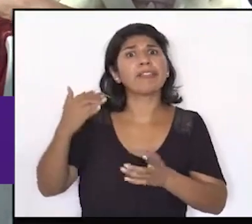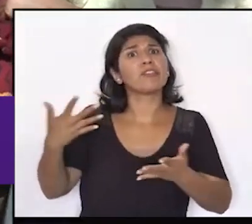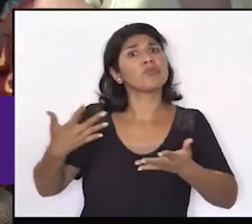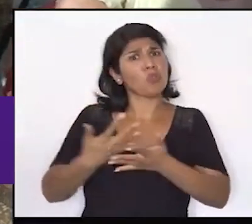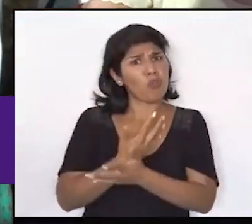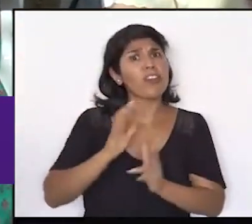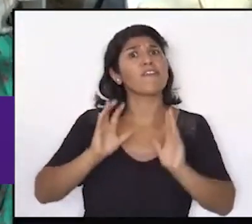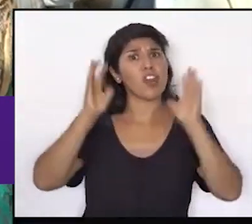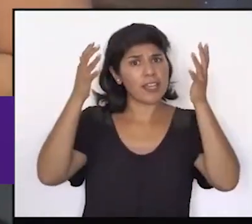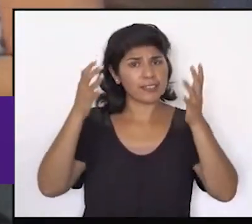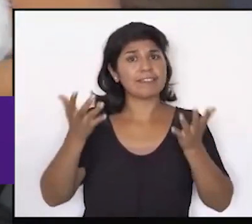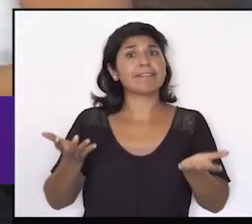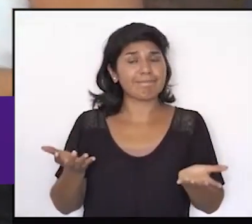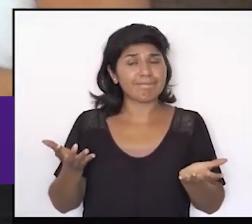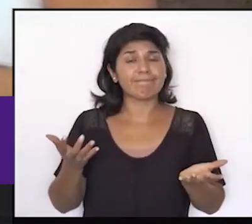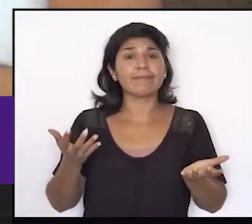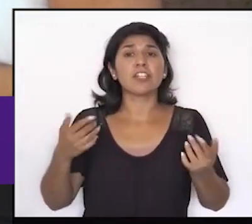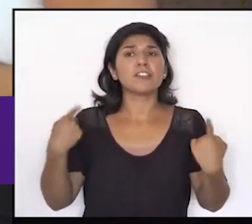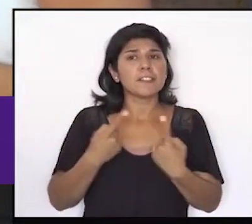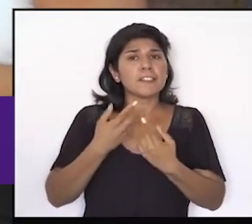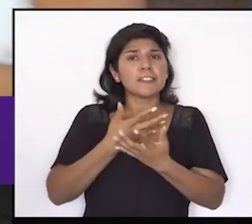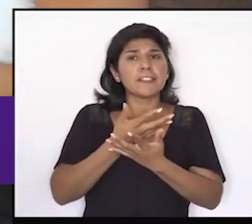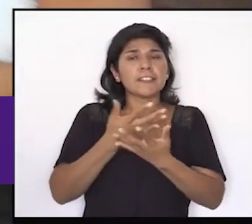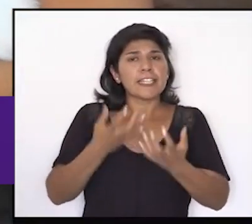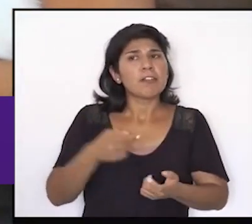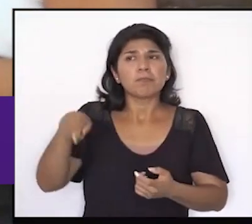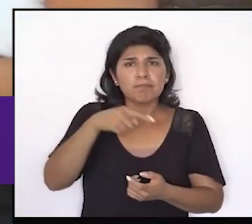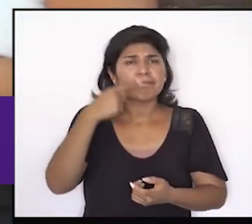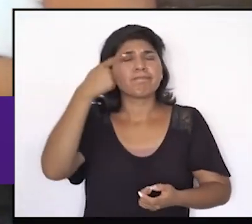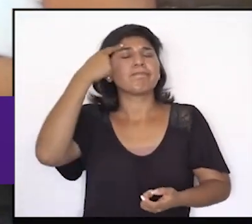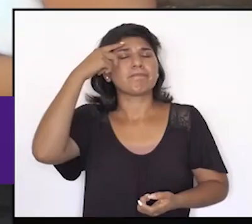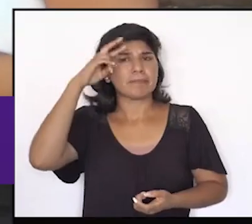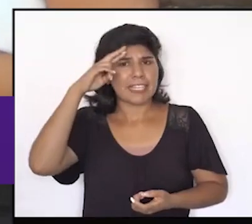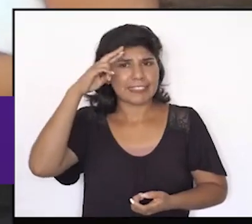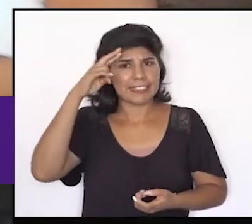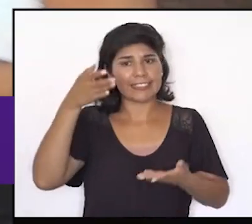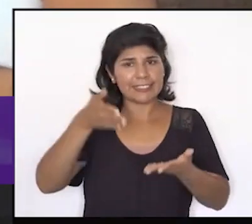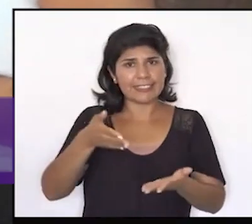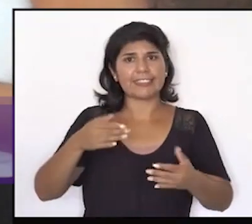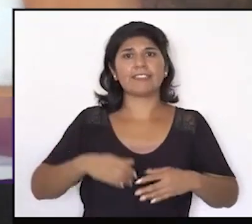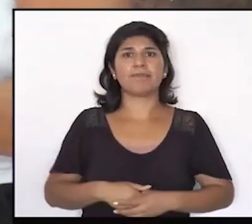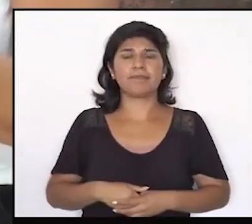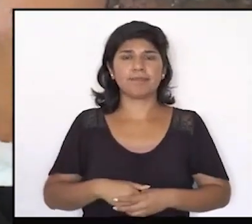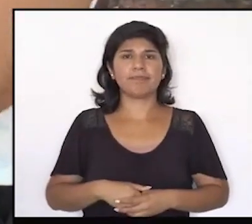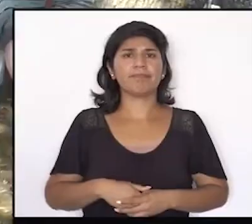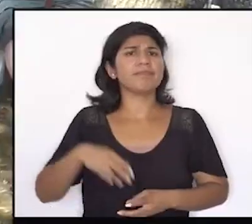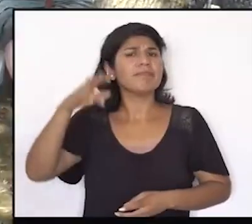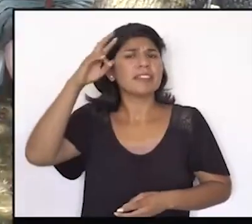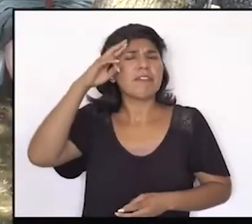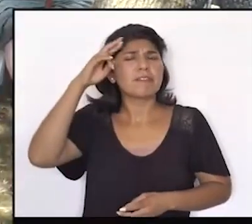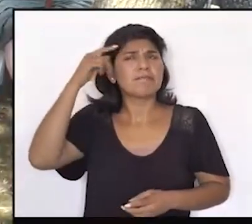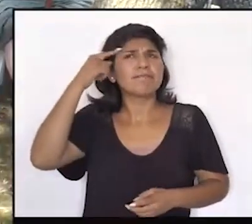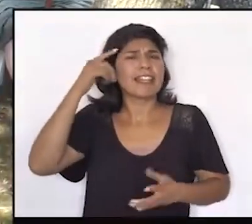sido víctimas de violencia también, y nosotros queremos llamar a la reflexión en este aspecto.